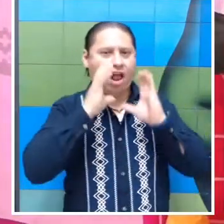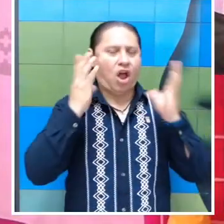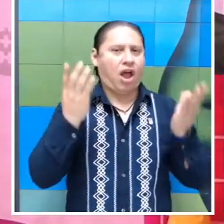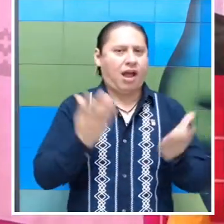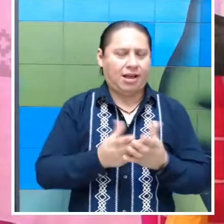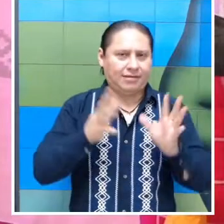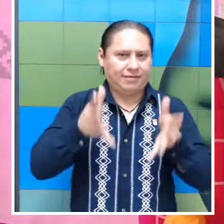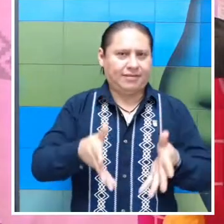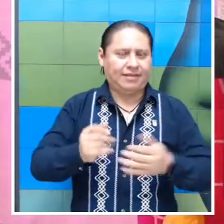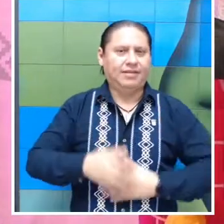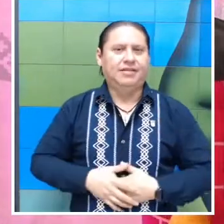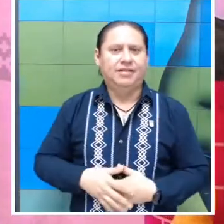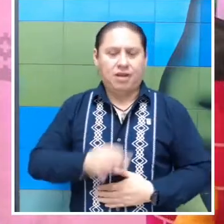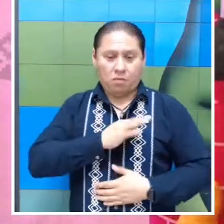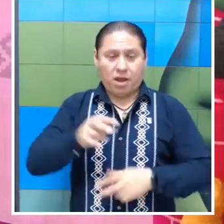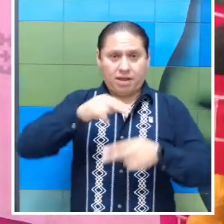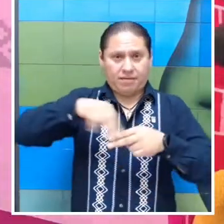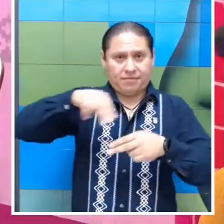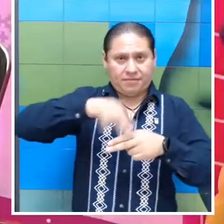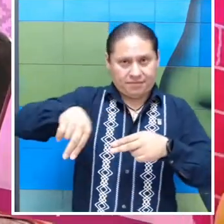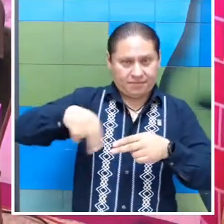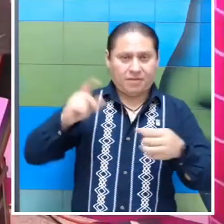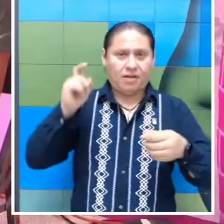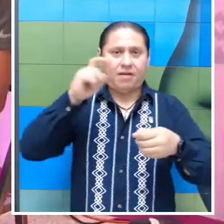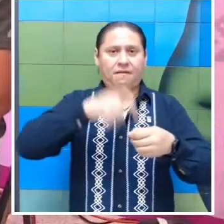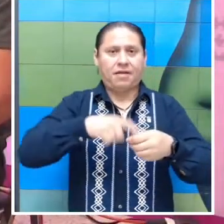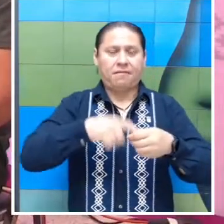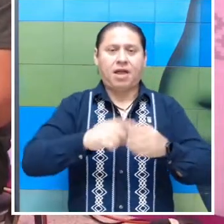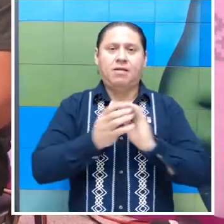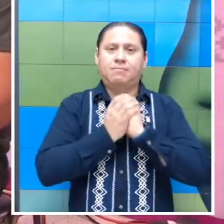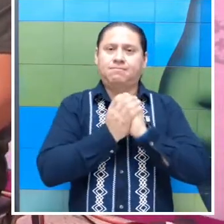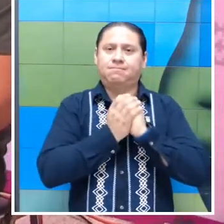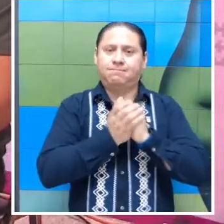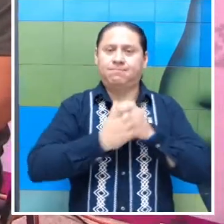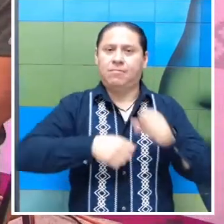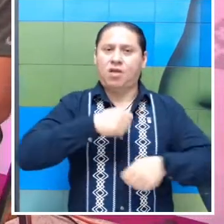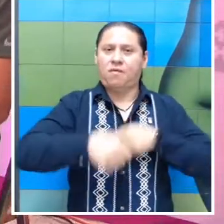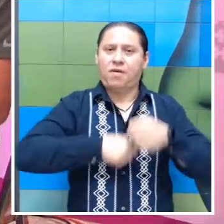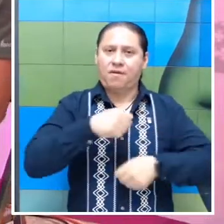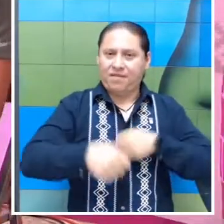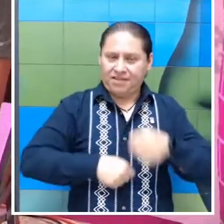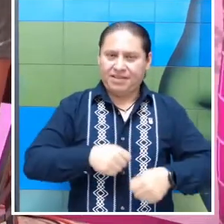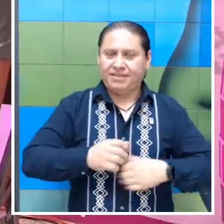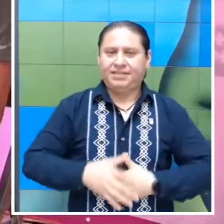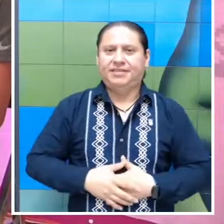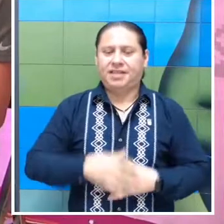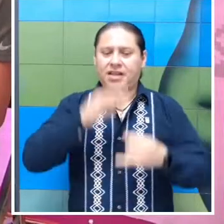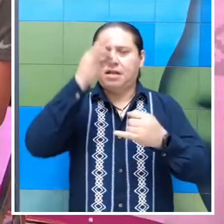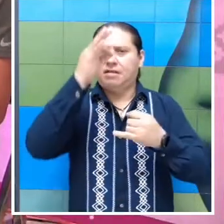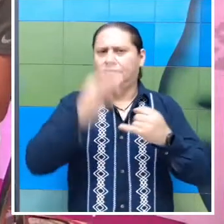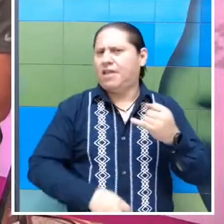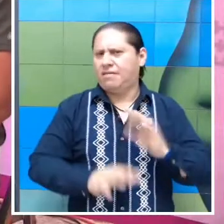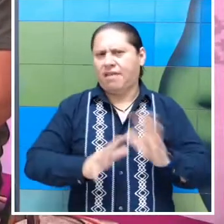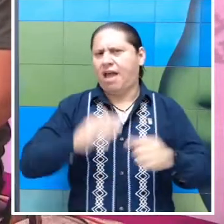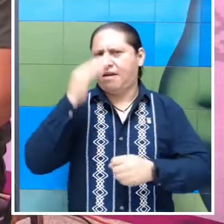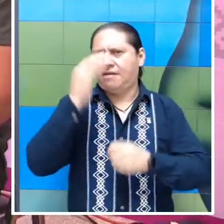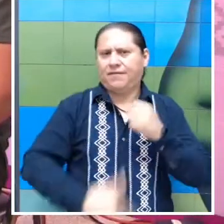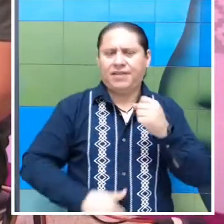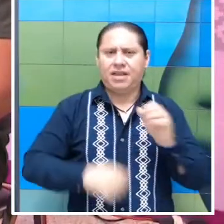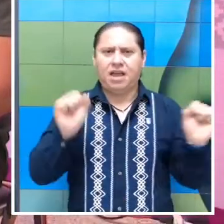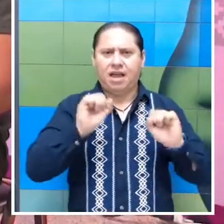podrán, con su boleto, participar en la rifa de una bicicleta, que será al finalizar la